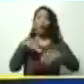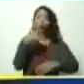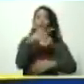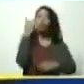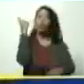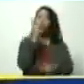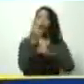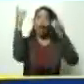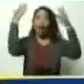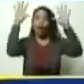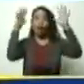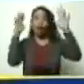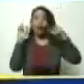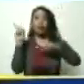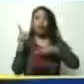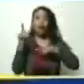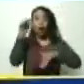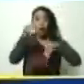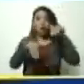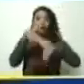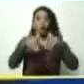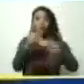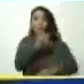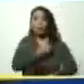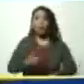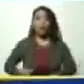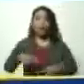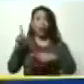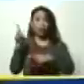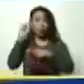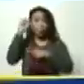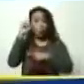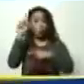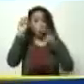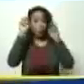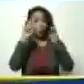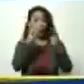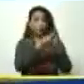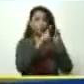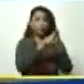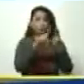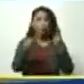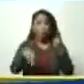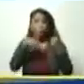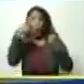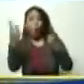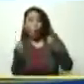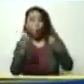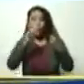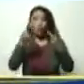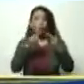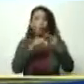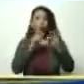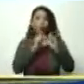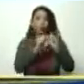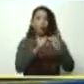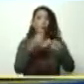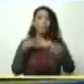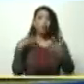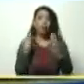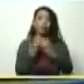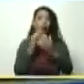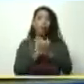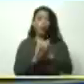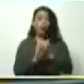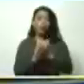deben celebrarse dichas elecciones presidenciales eso por una parte por la otra y haciendo seguimiento a la pregunta anterior de mi colega